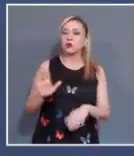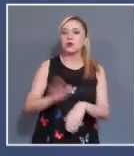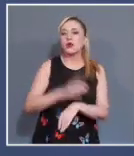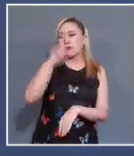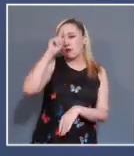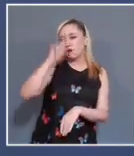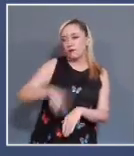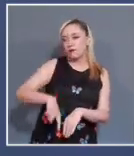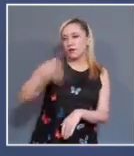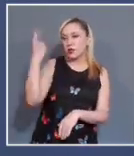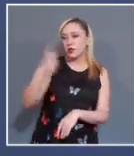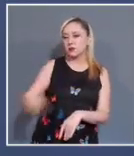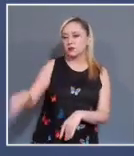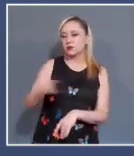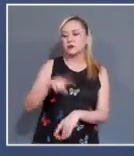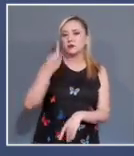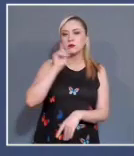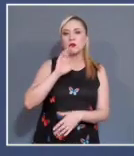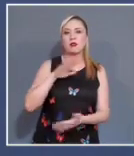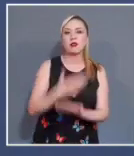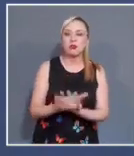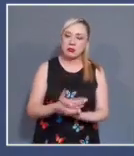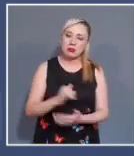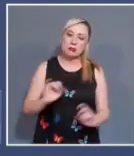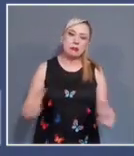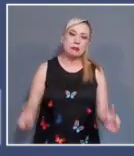familiar. Al analizar el amparo en revisión